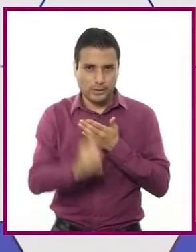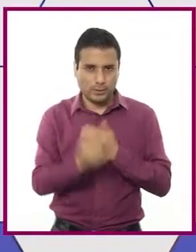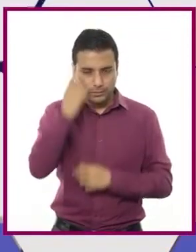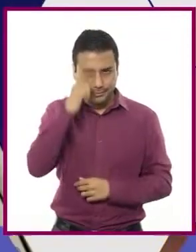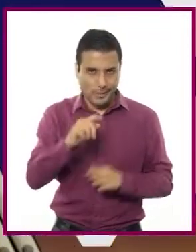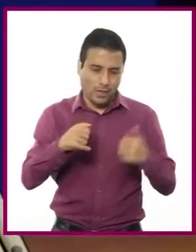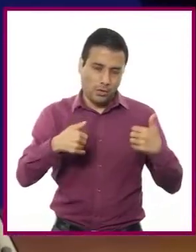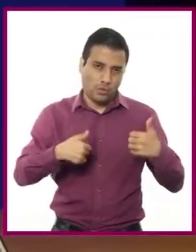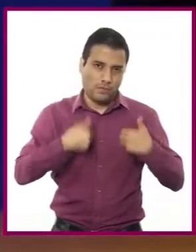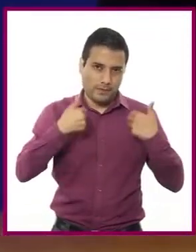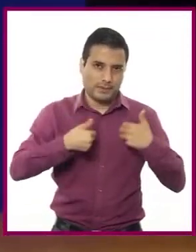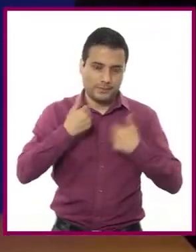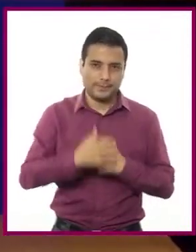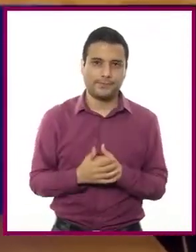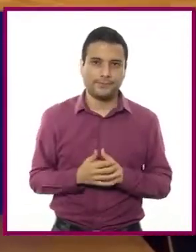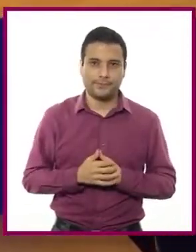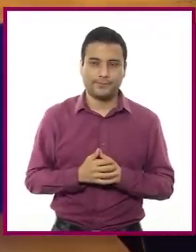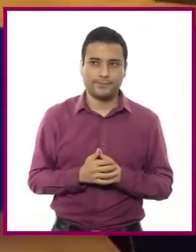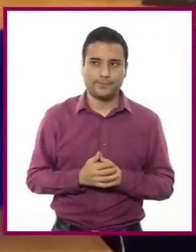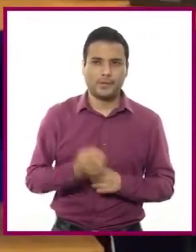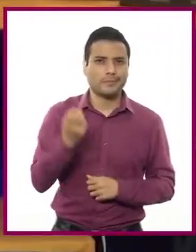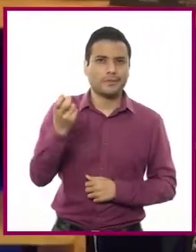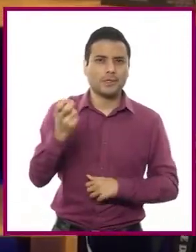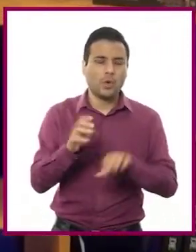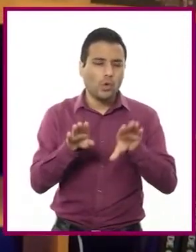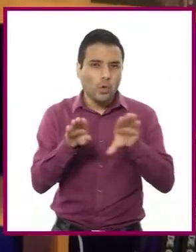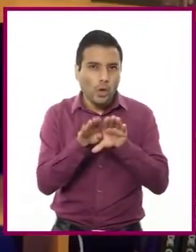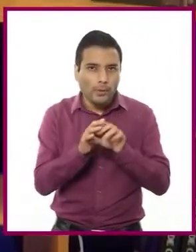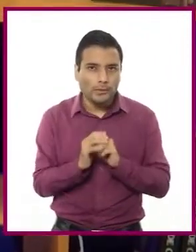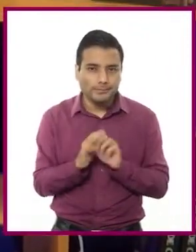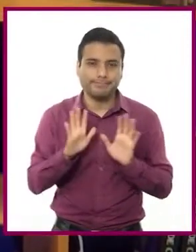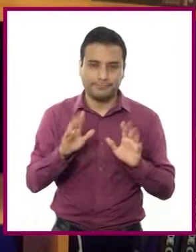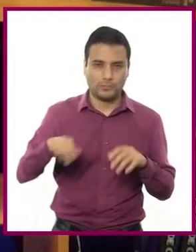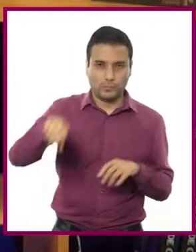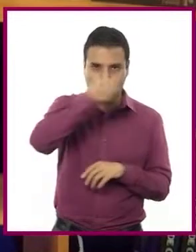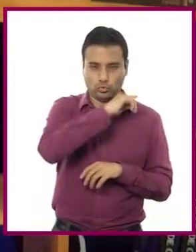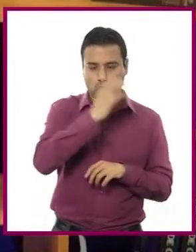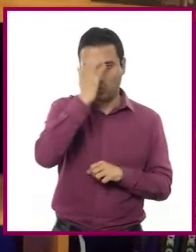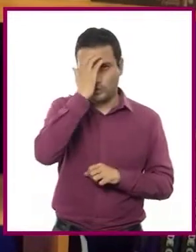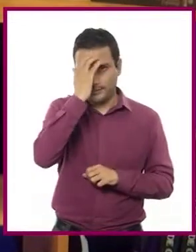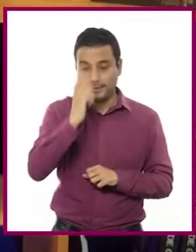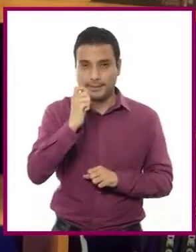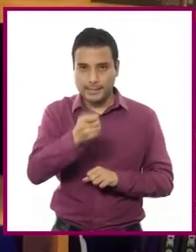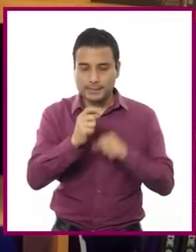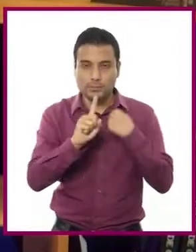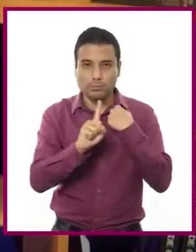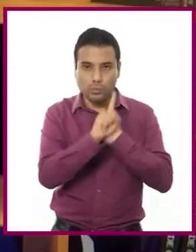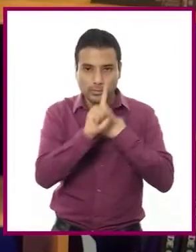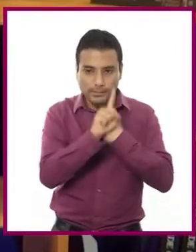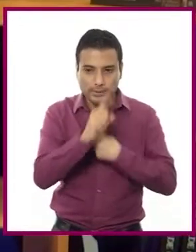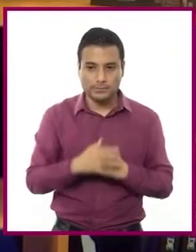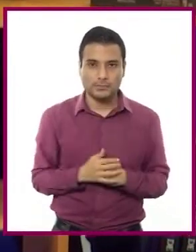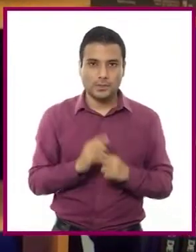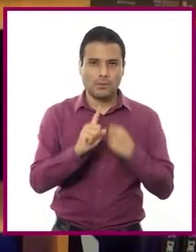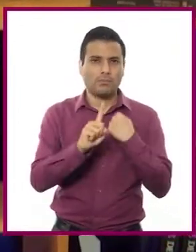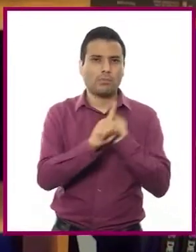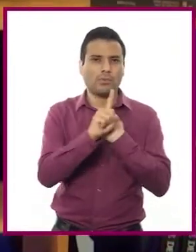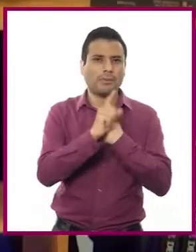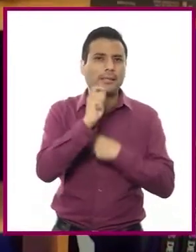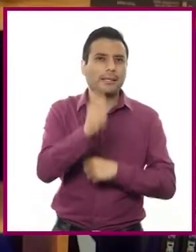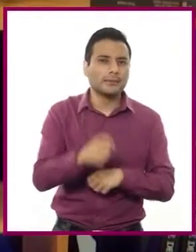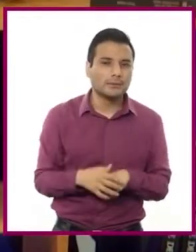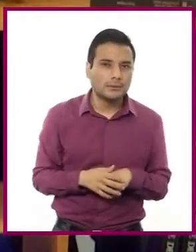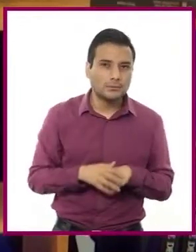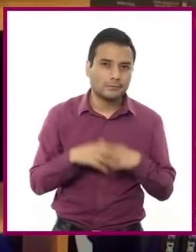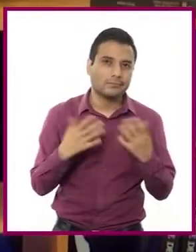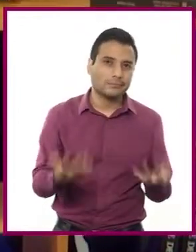jóvenes. Pero para eso, primero debemos saber qué es un problema. Un problema es un asunto o